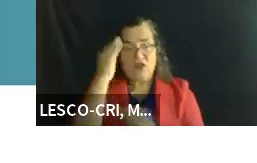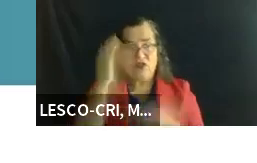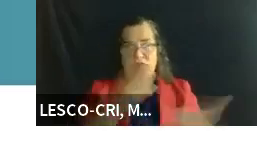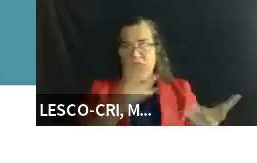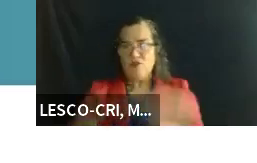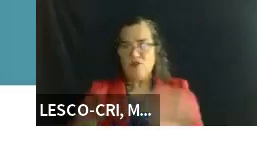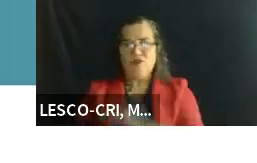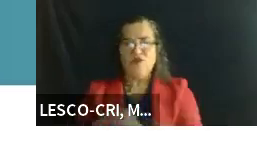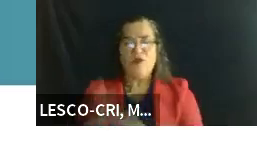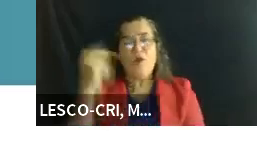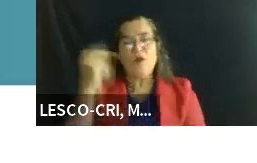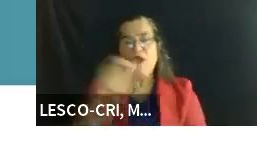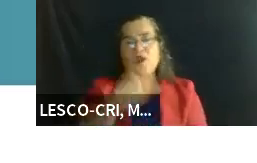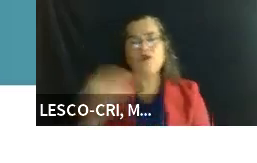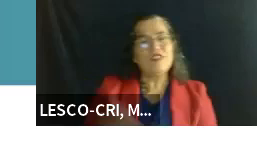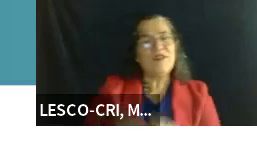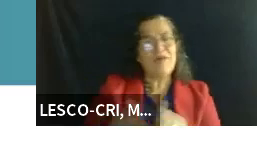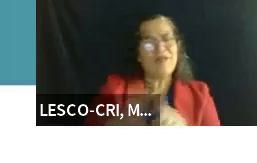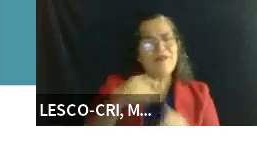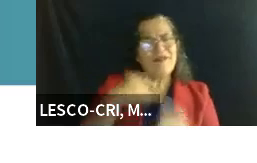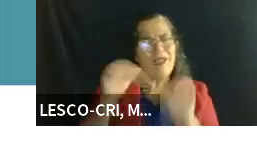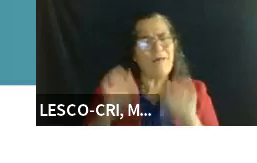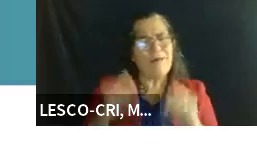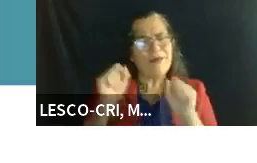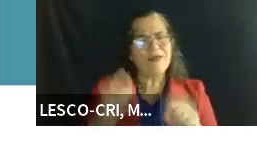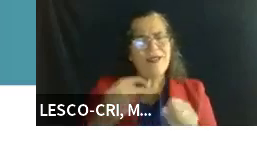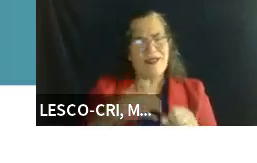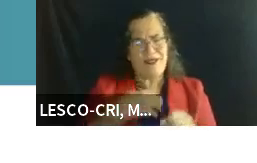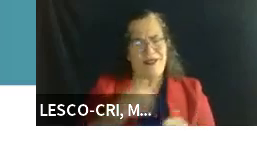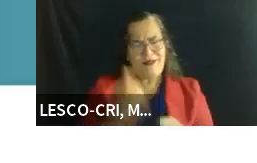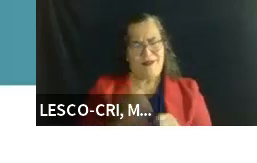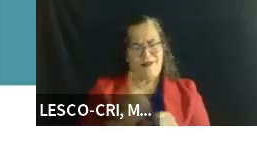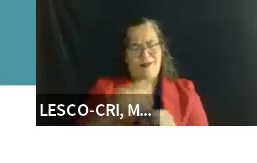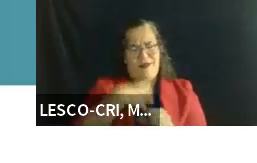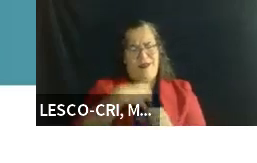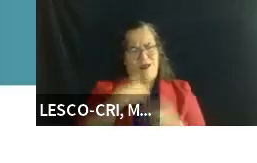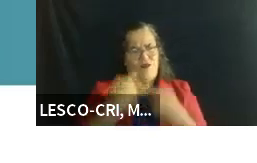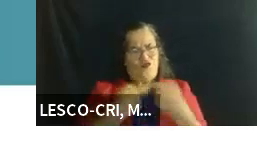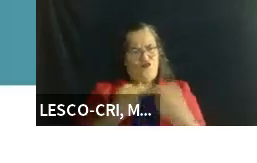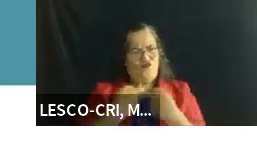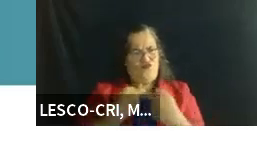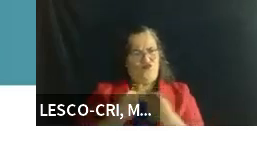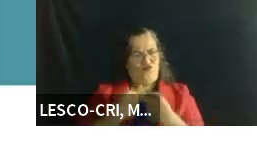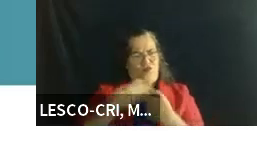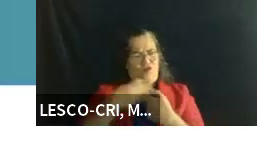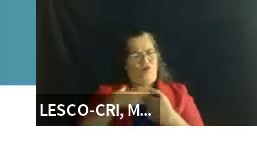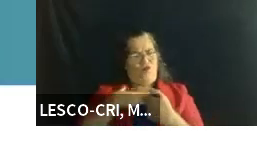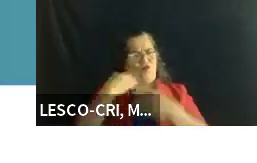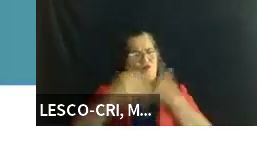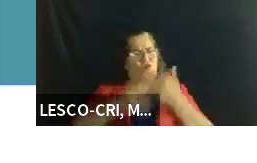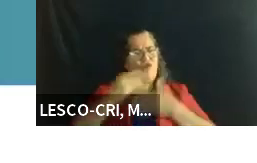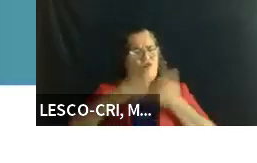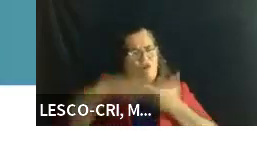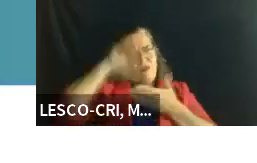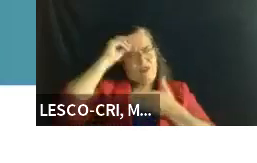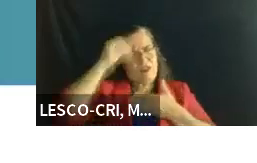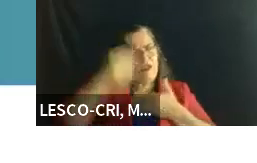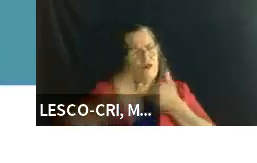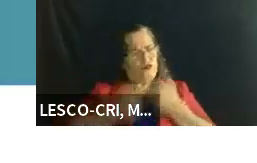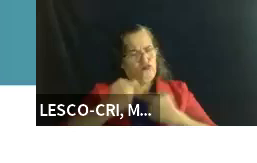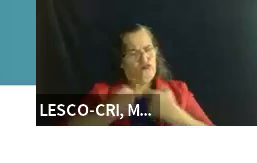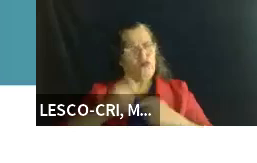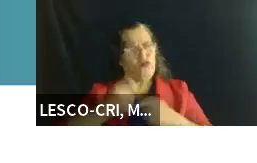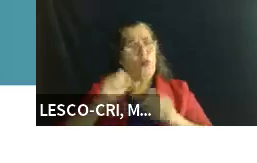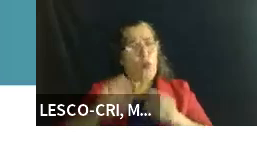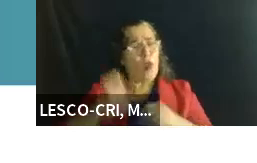porque los sujetos también tienen capacidad de autoagencialidad y pueden conducir sus propios procesos de aprendizaje más allá de las